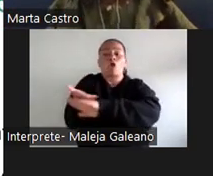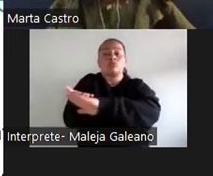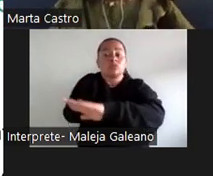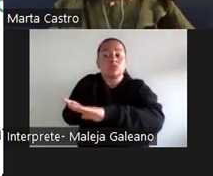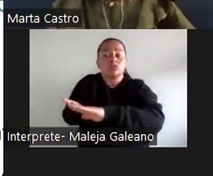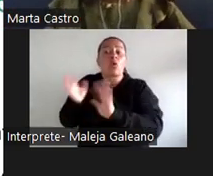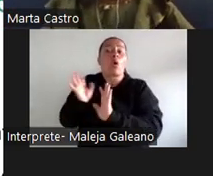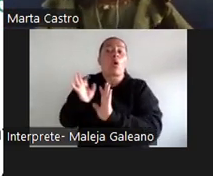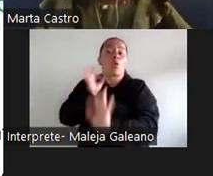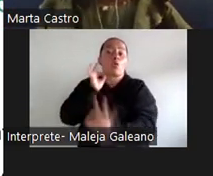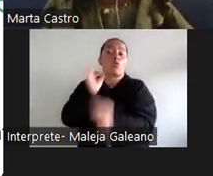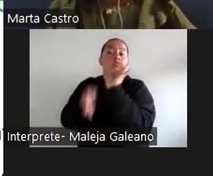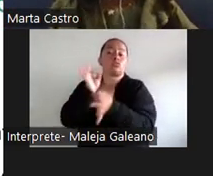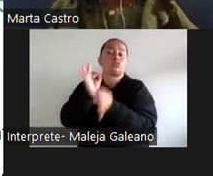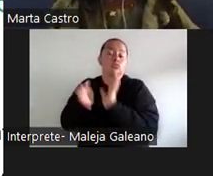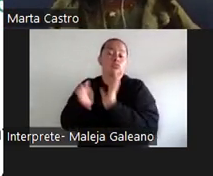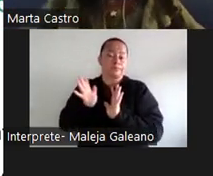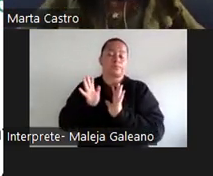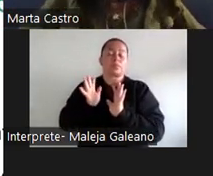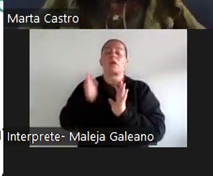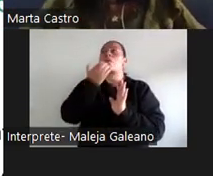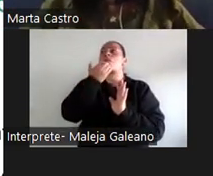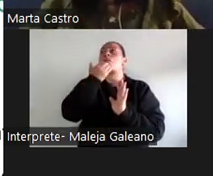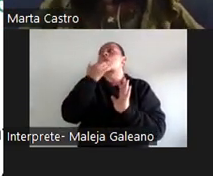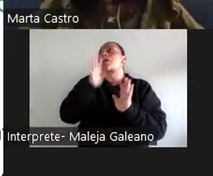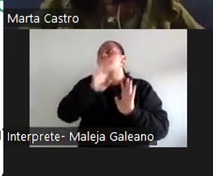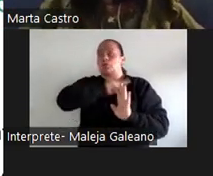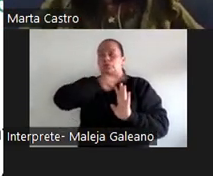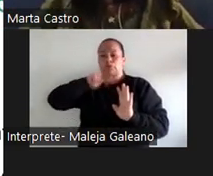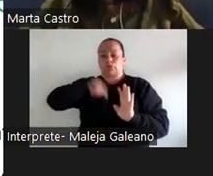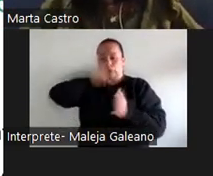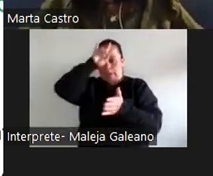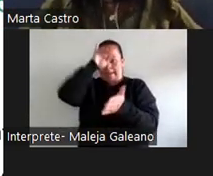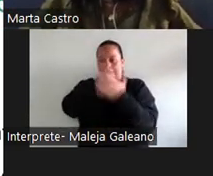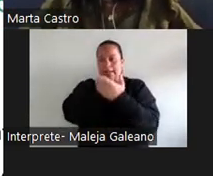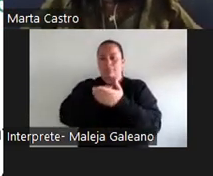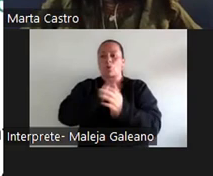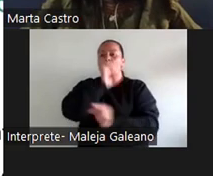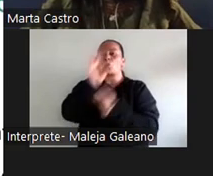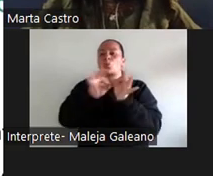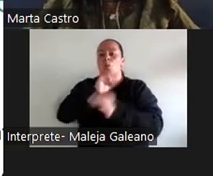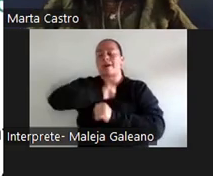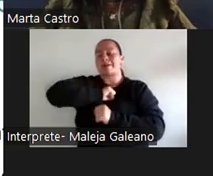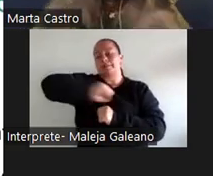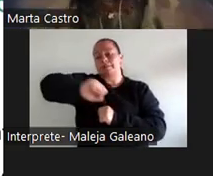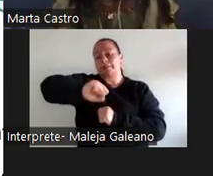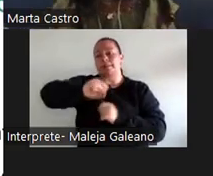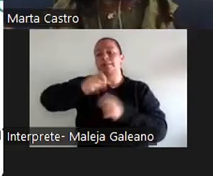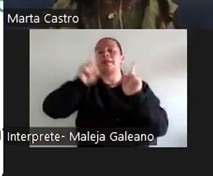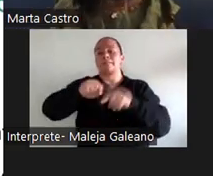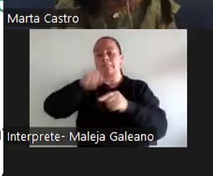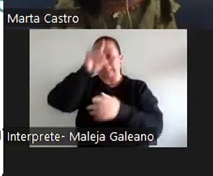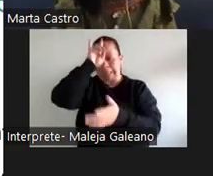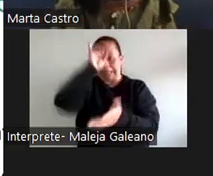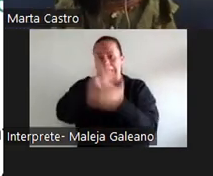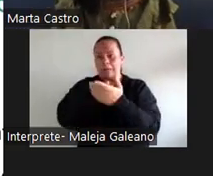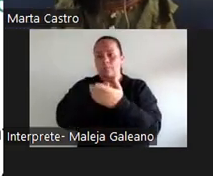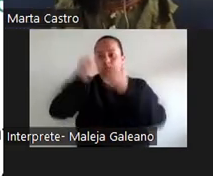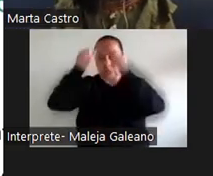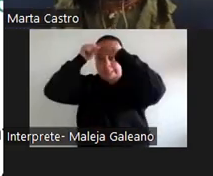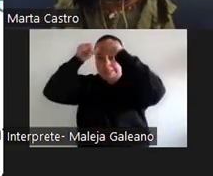eh Es decir si nosotras creemos que el cuidado es un derecho creemos también que el estado Tiene ciertas